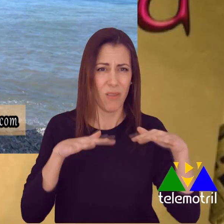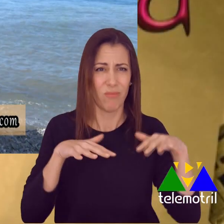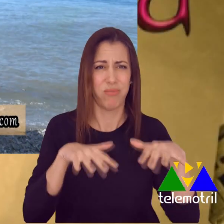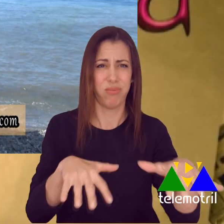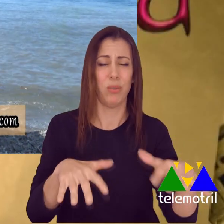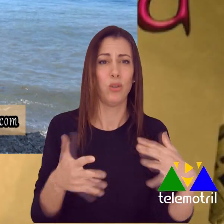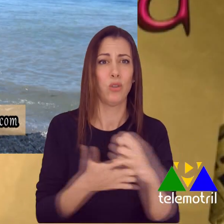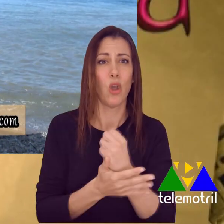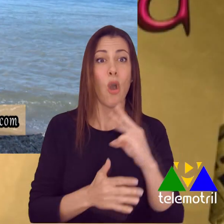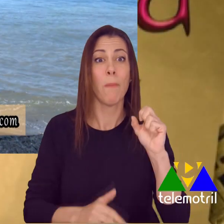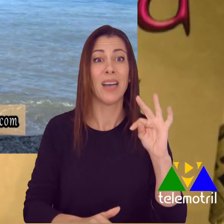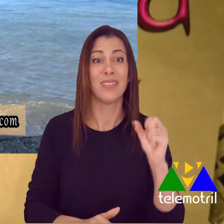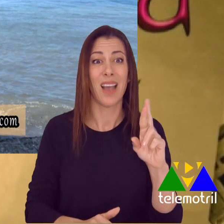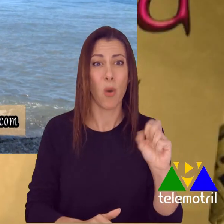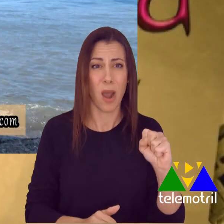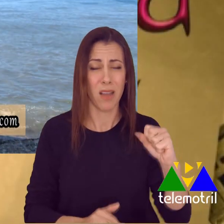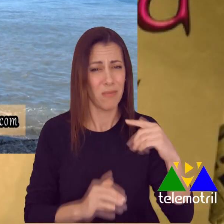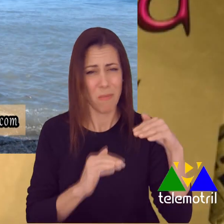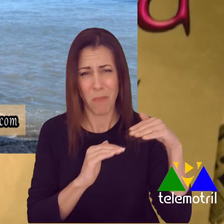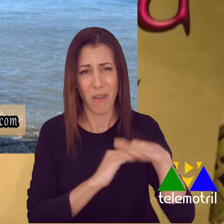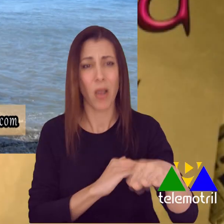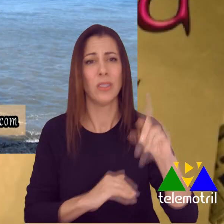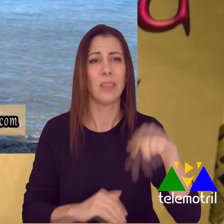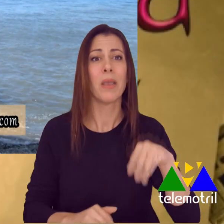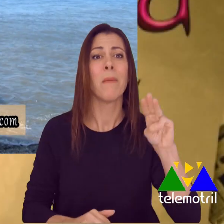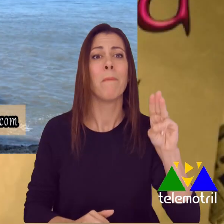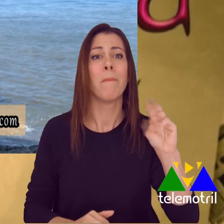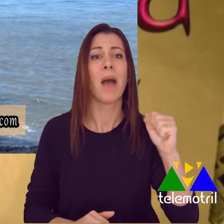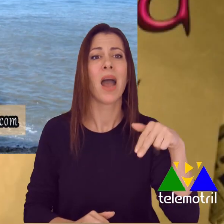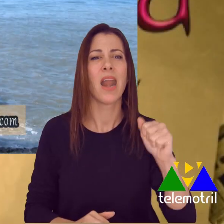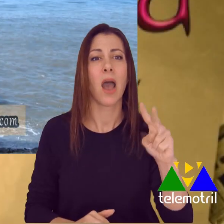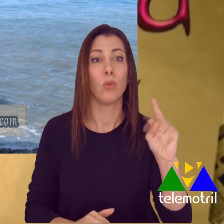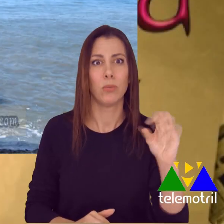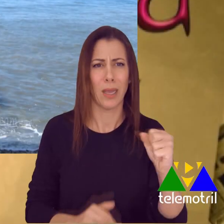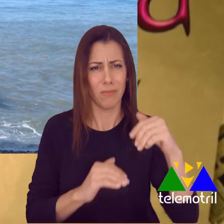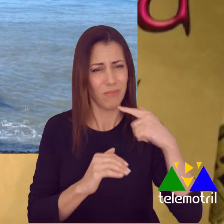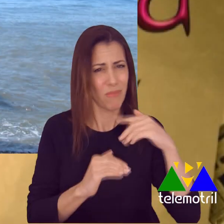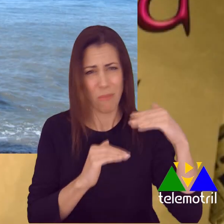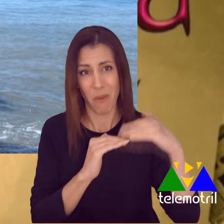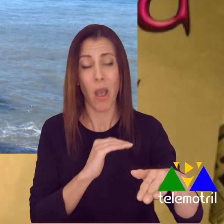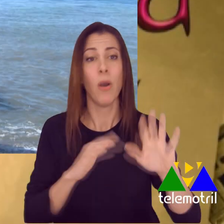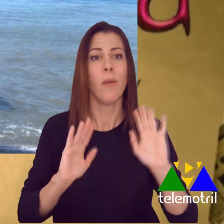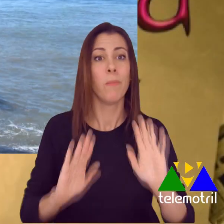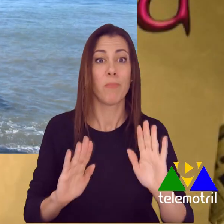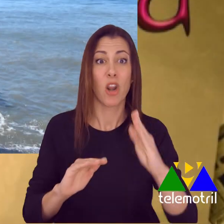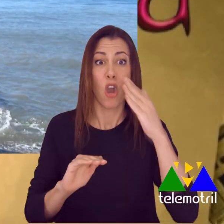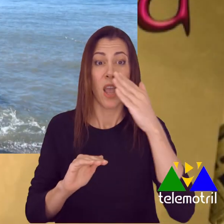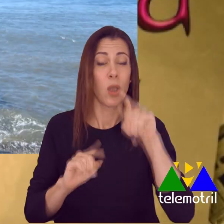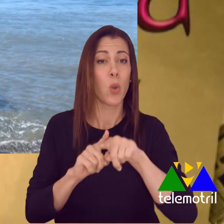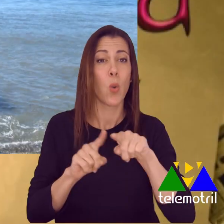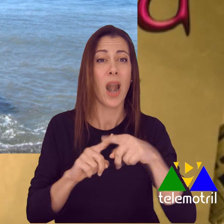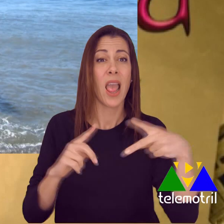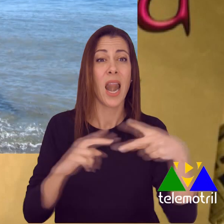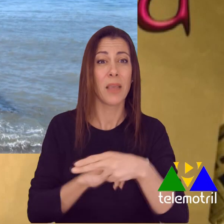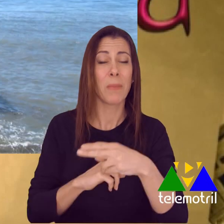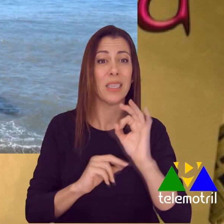arrasaba desde Pataura para abajo, de Panata para abajo arrasaba, y antiguamente el límite de entre Motril y Salobreña